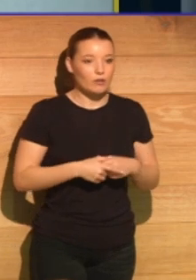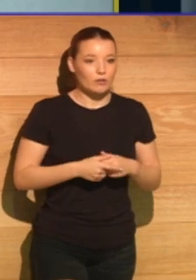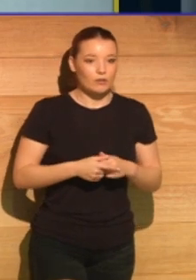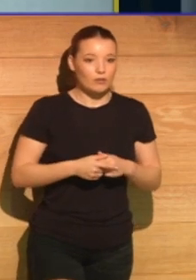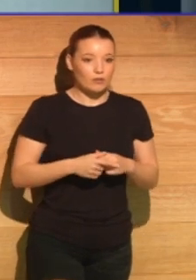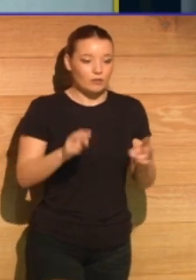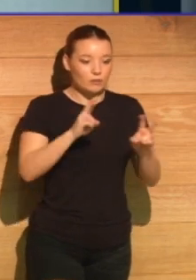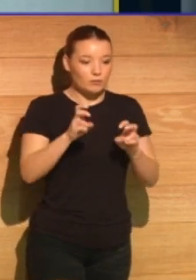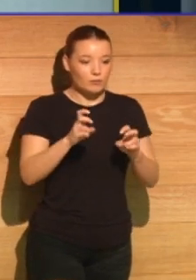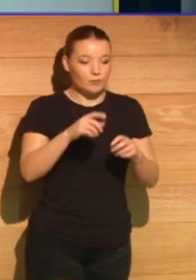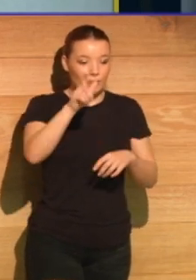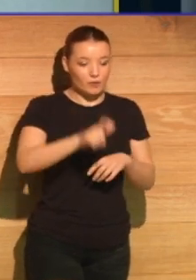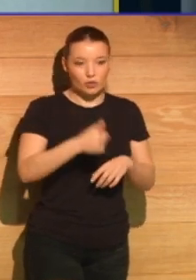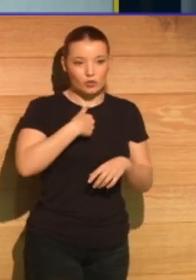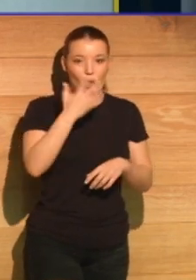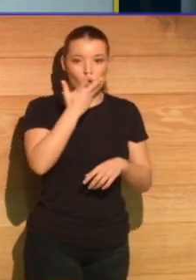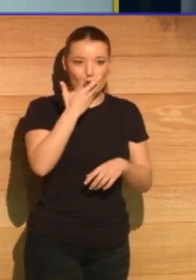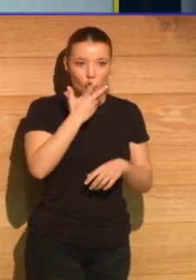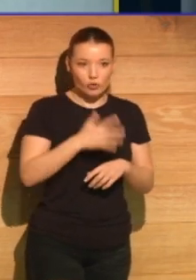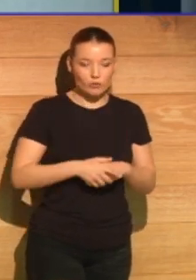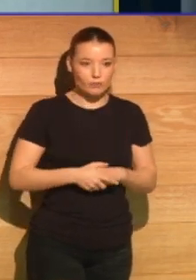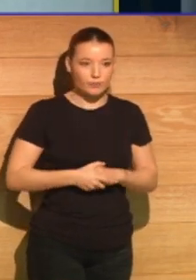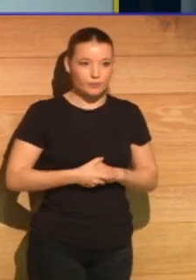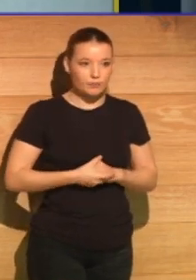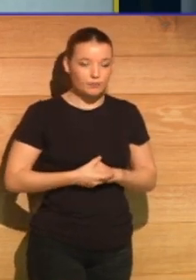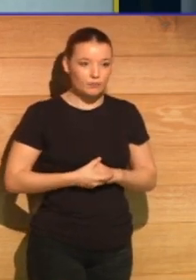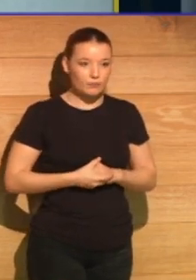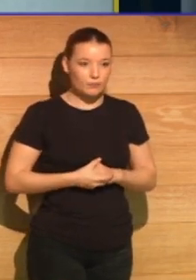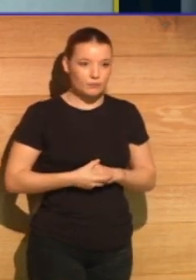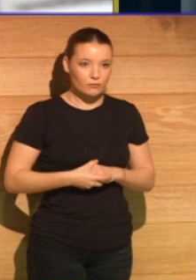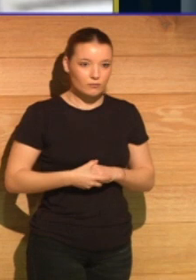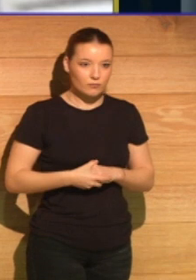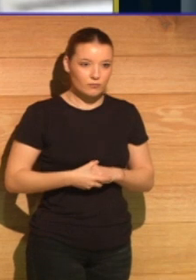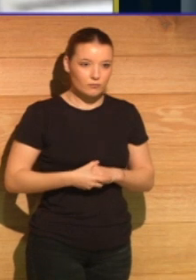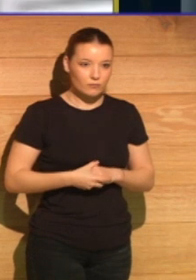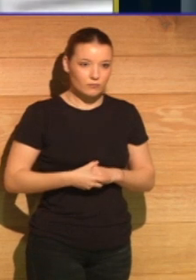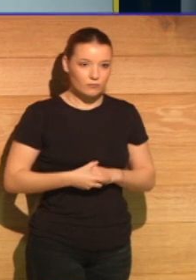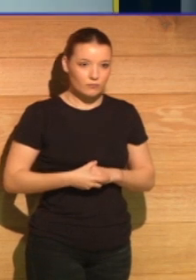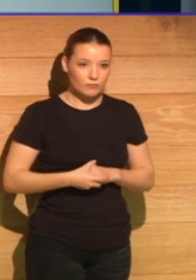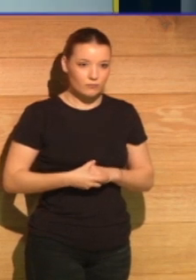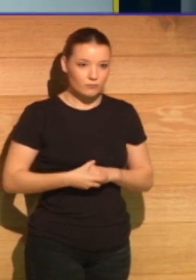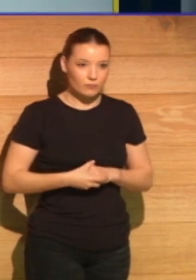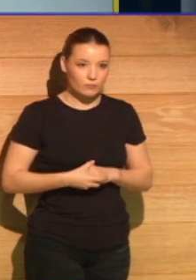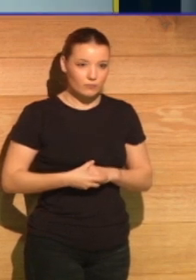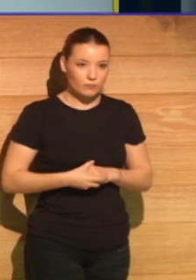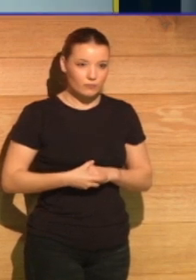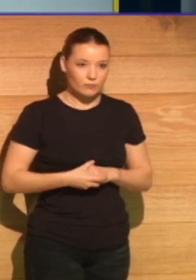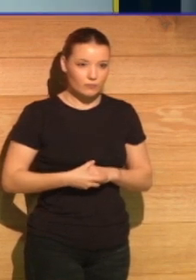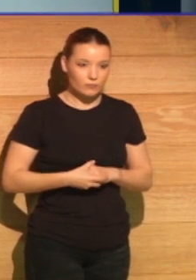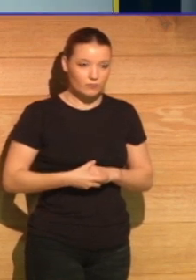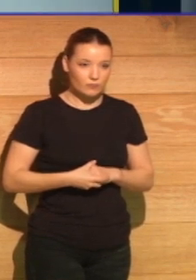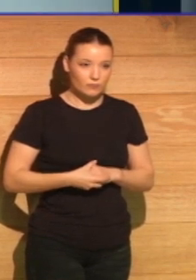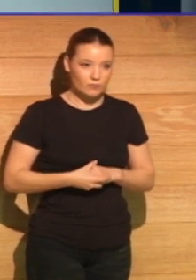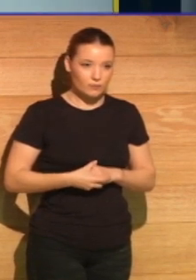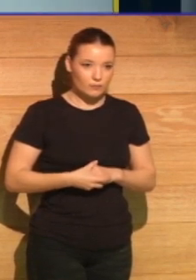que yo conozco. Y entonces ahora quería decir la curiosidad que ha sembrado Laura en mí